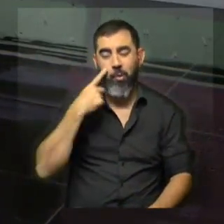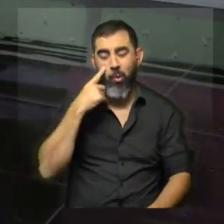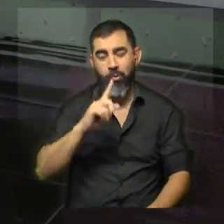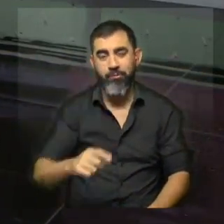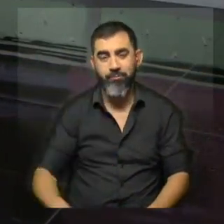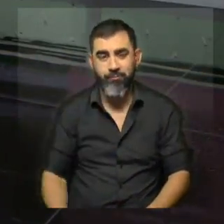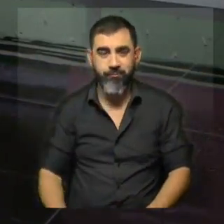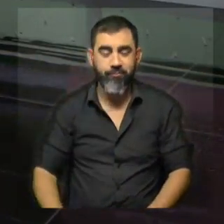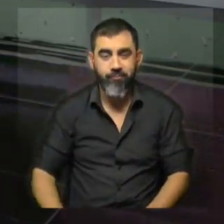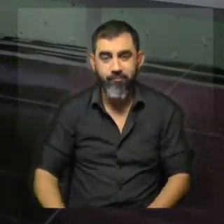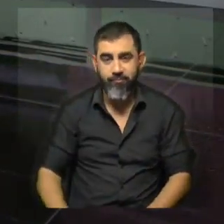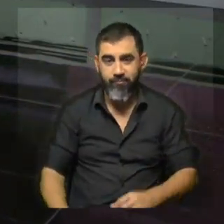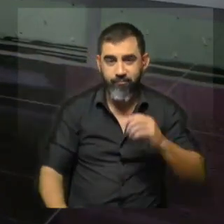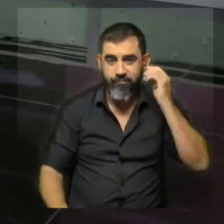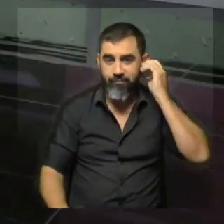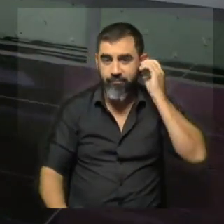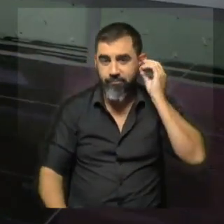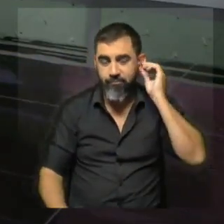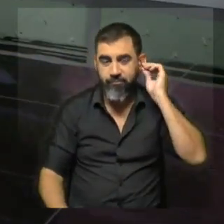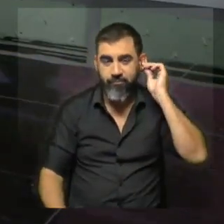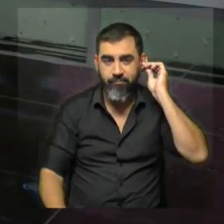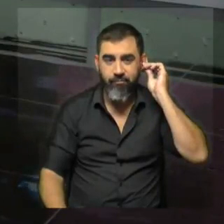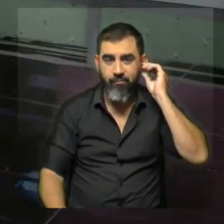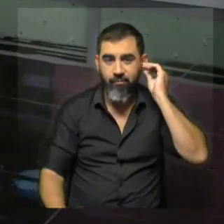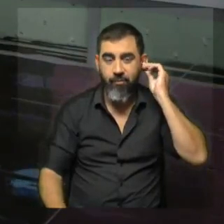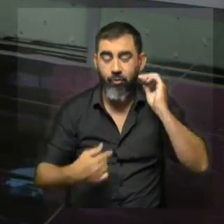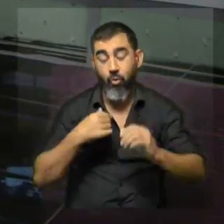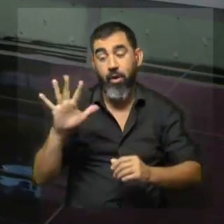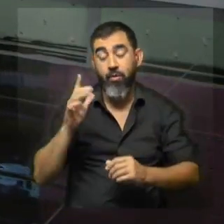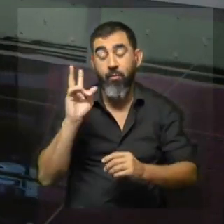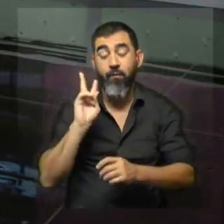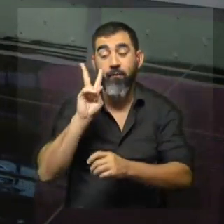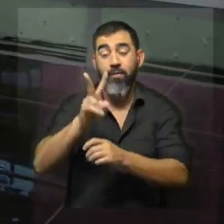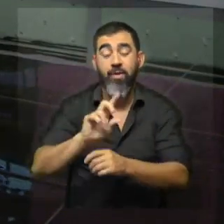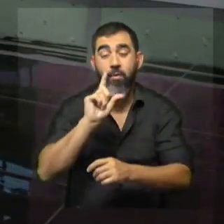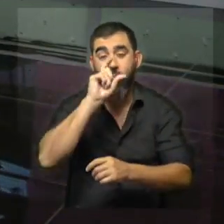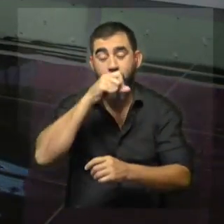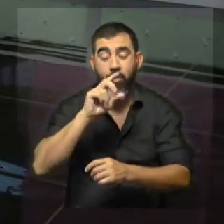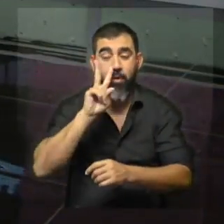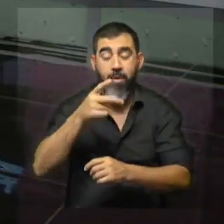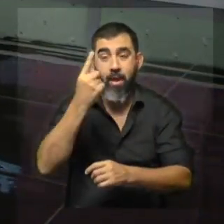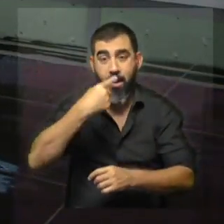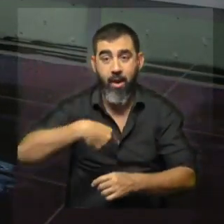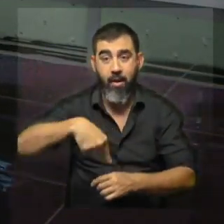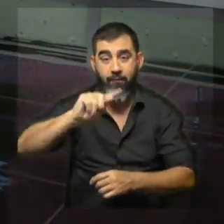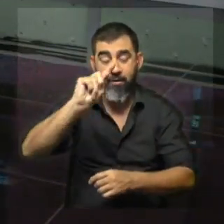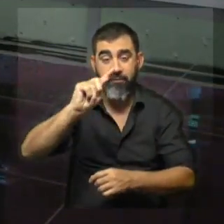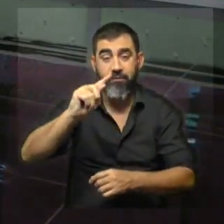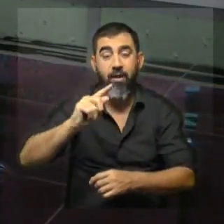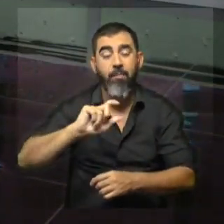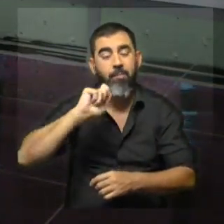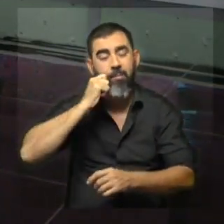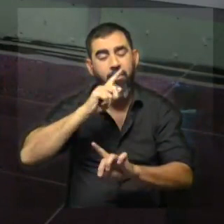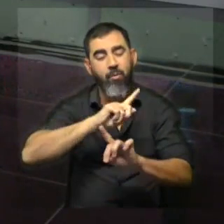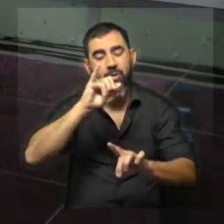acordaba del elefante Leo. Es más, no, pero no me yo gustaba desde mucho el interior, para mí venir con la escuela a ver a Leo era está todo. Está bien, pero yo, a ver, a mí mucho el zoológico no me